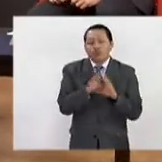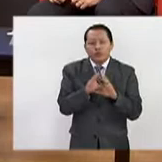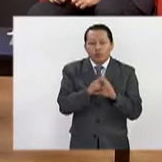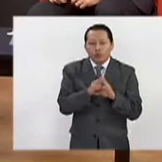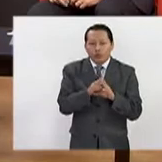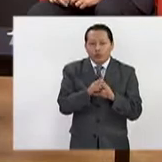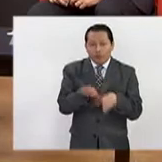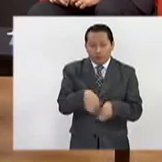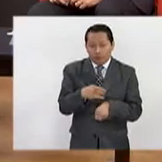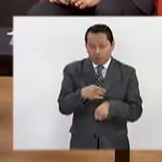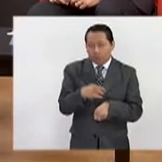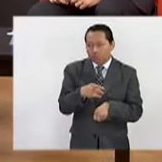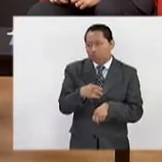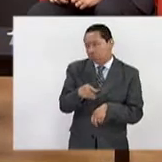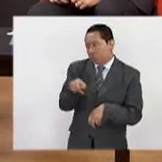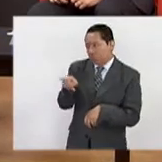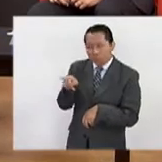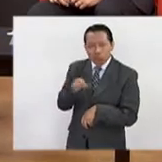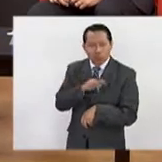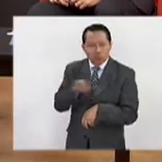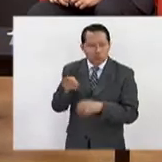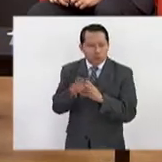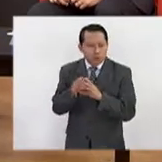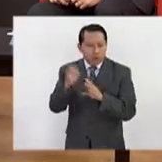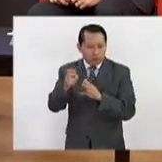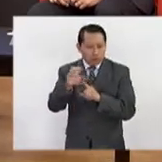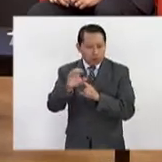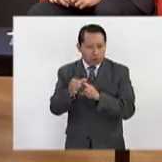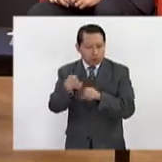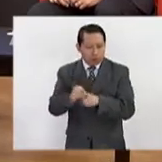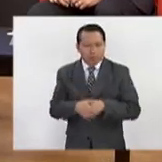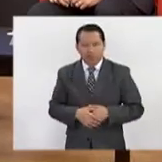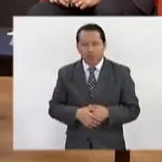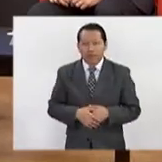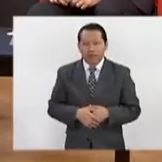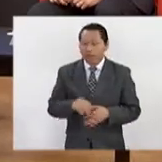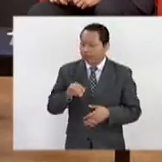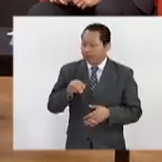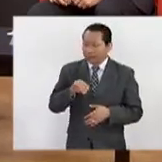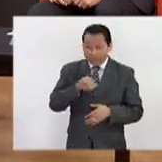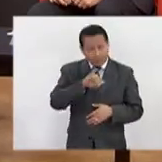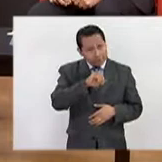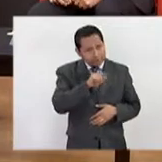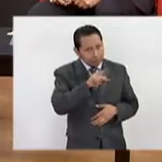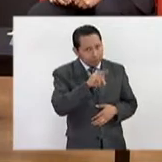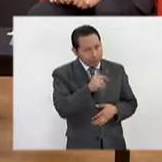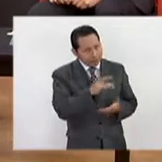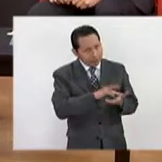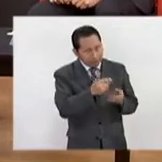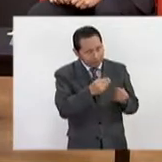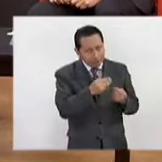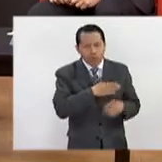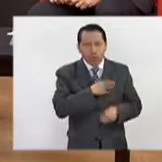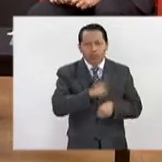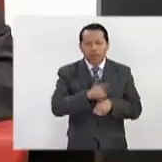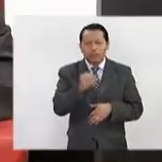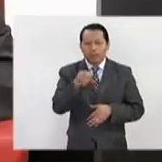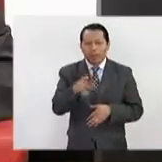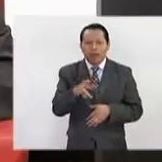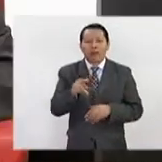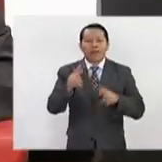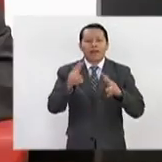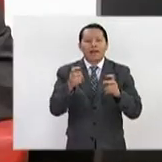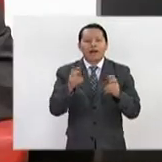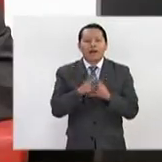una de las personas que aspira precisamente a esta comisión. Así es, Pati, muchas gracias. Buenos días, Omar. El tema de